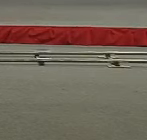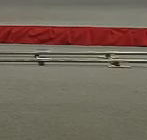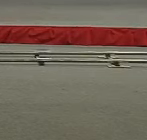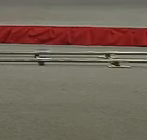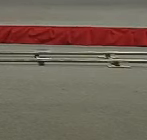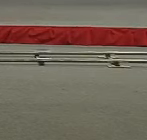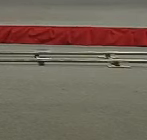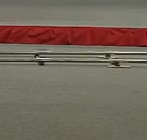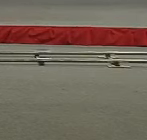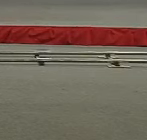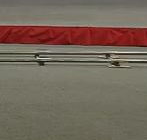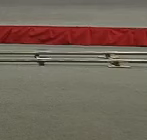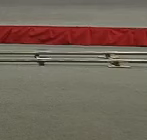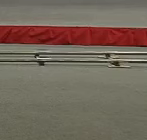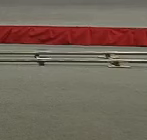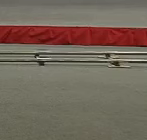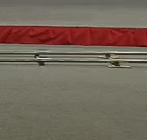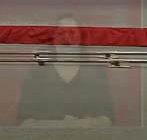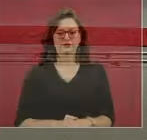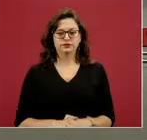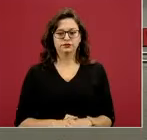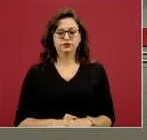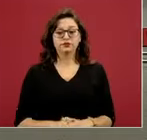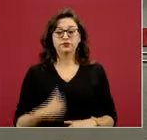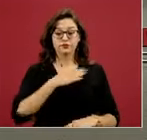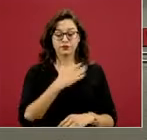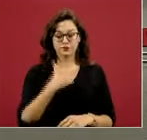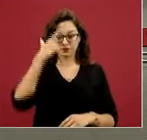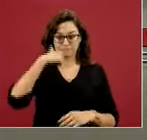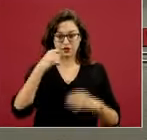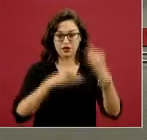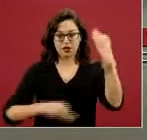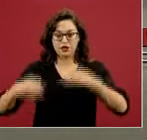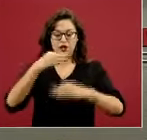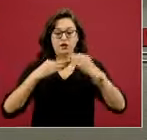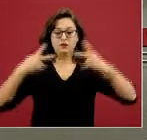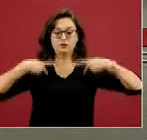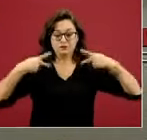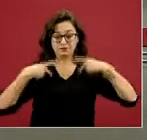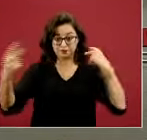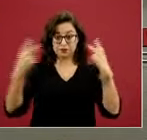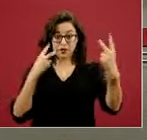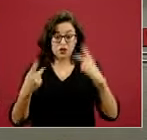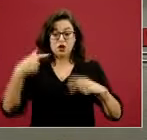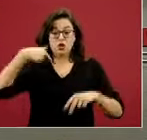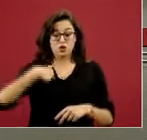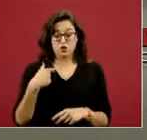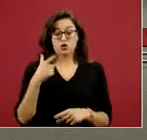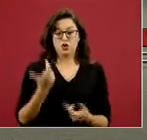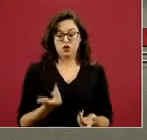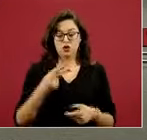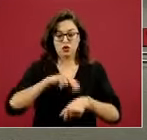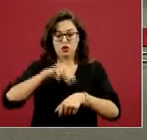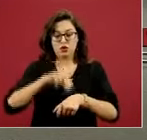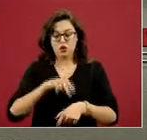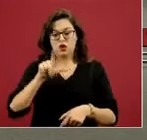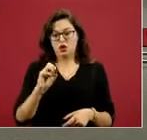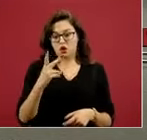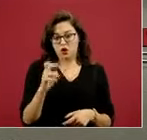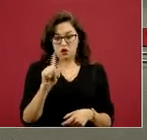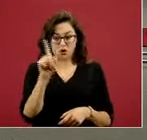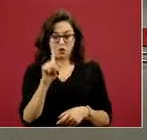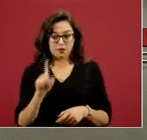nos están viendo. Yo soy el doctor Ruy López Ridao, soy director del Centro Nacional de Programas Preventivos y Control de Enfermedades, la